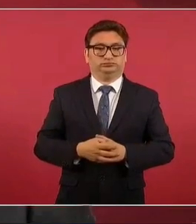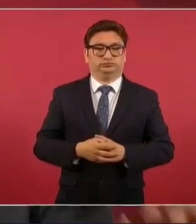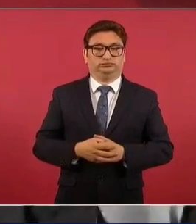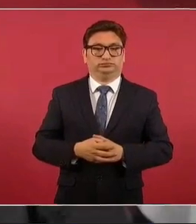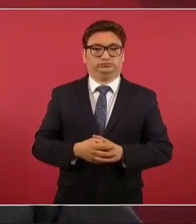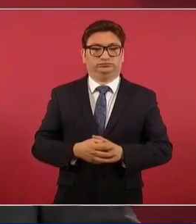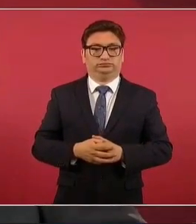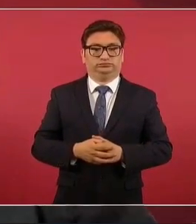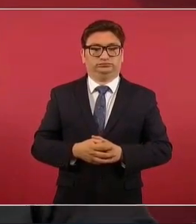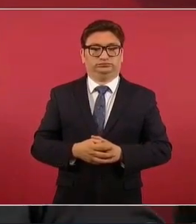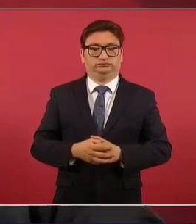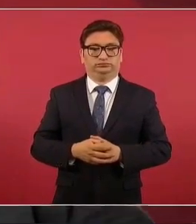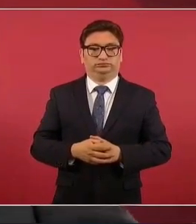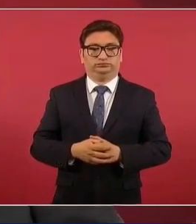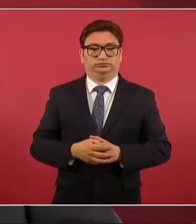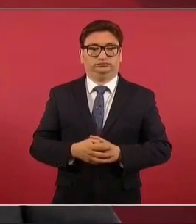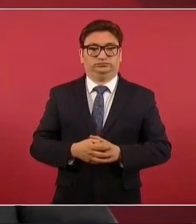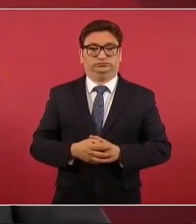que